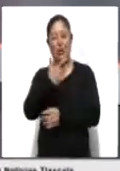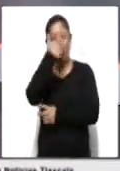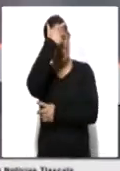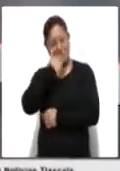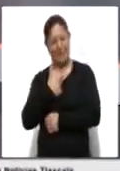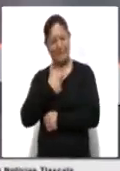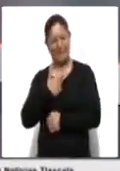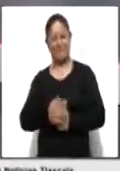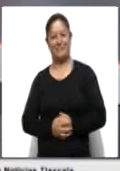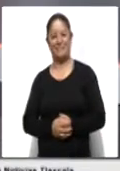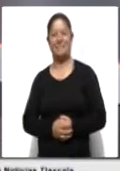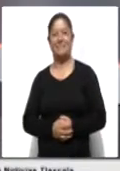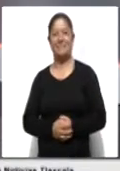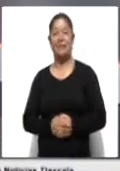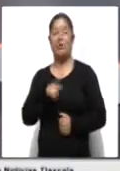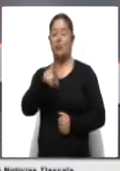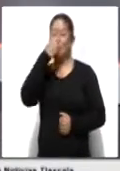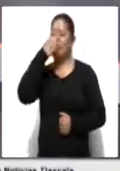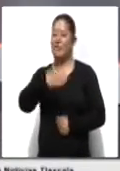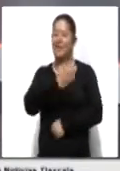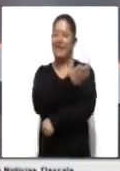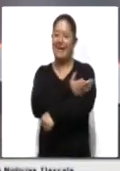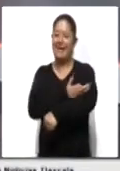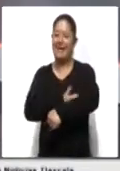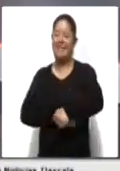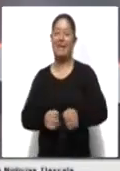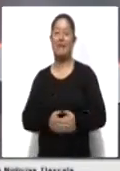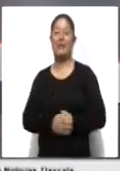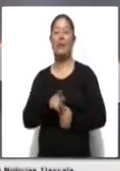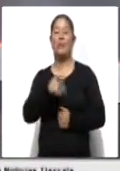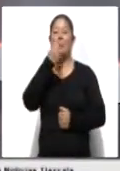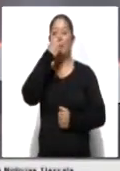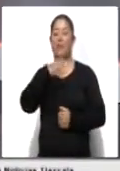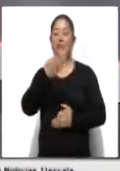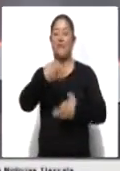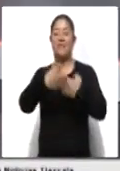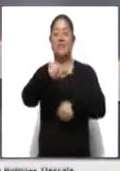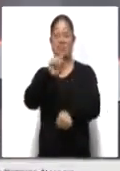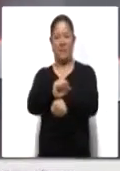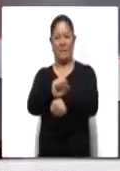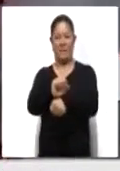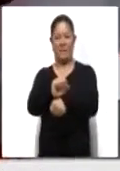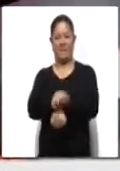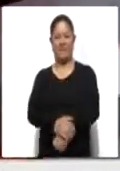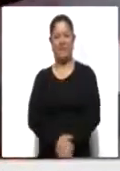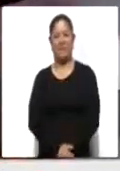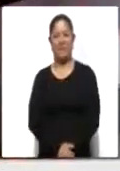punto de las 20 horas. Que tengan una excelente tarde y que tengan un excelente fin de semana.